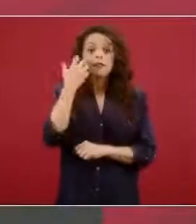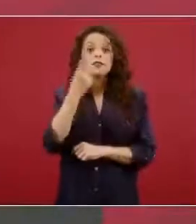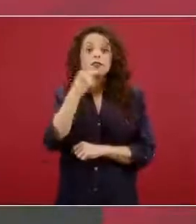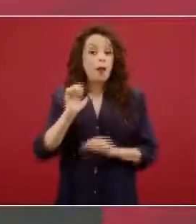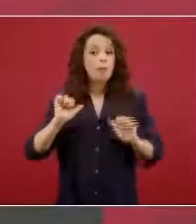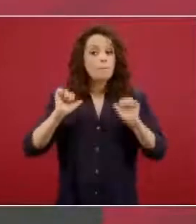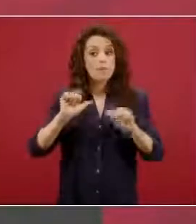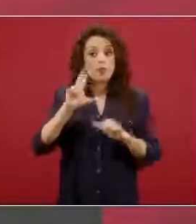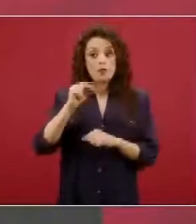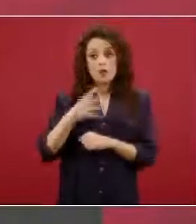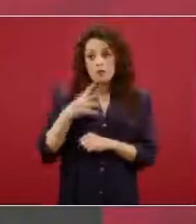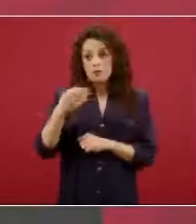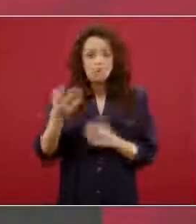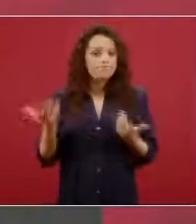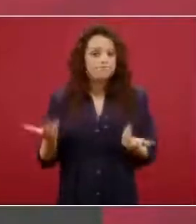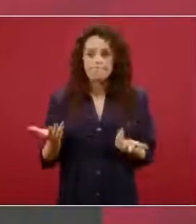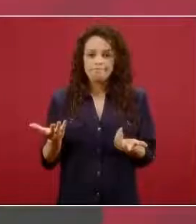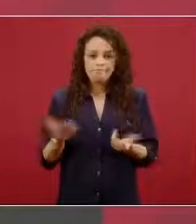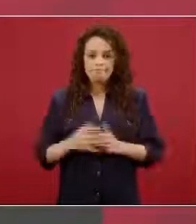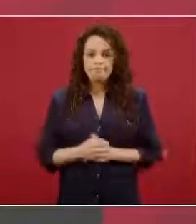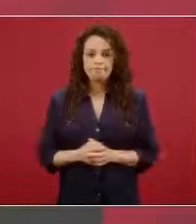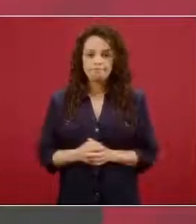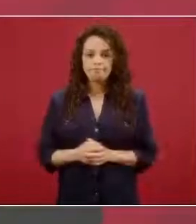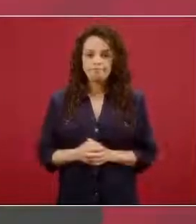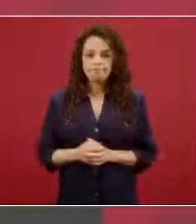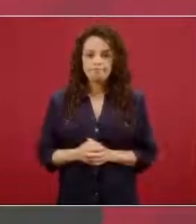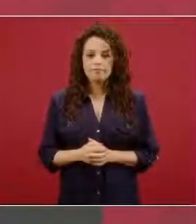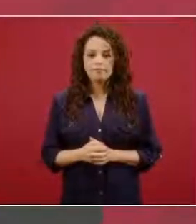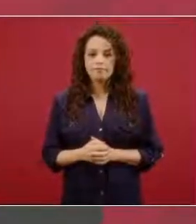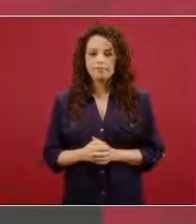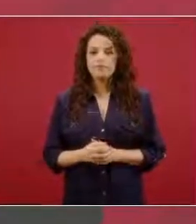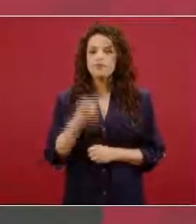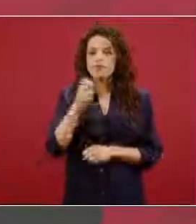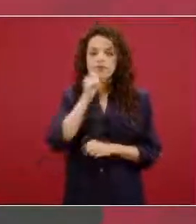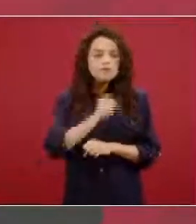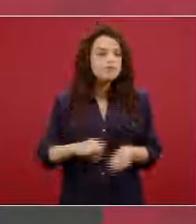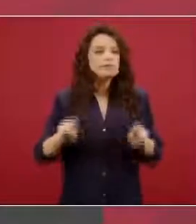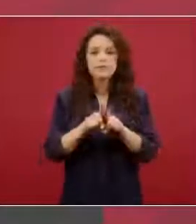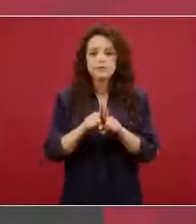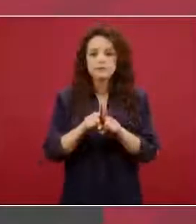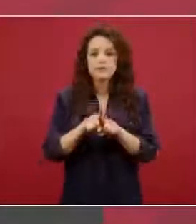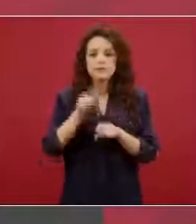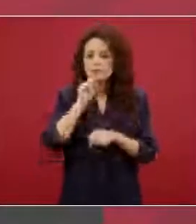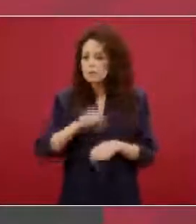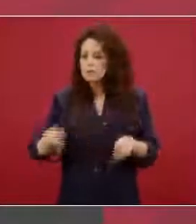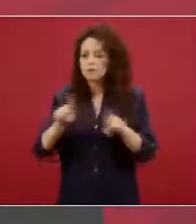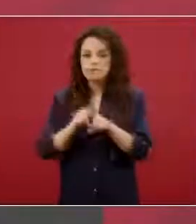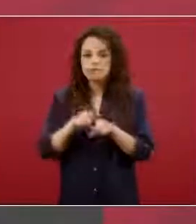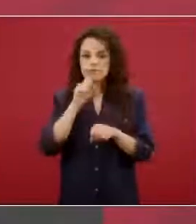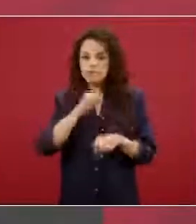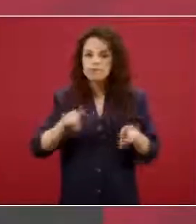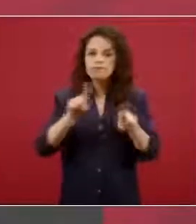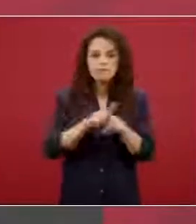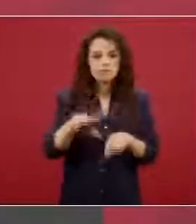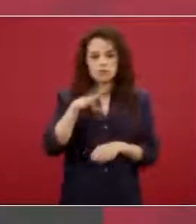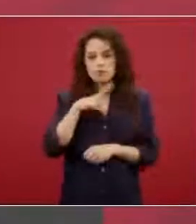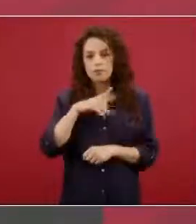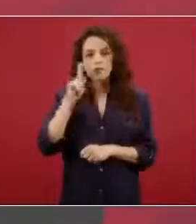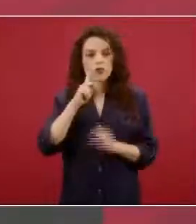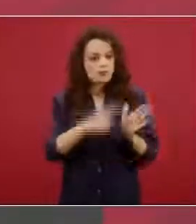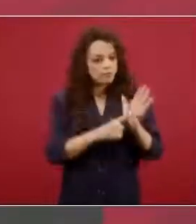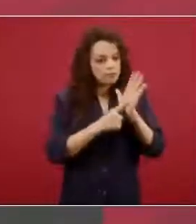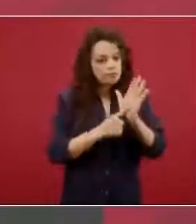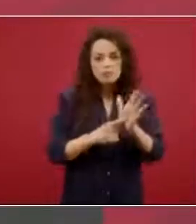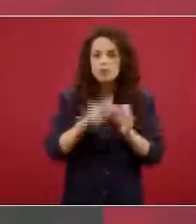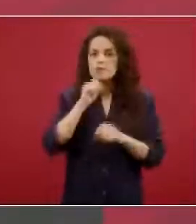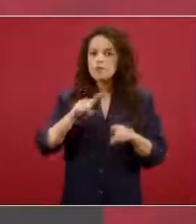persona que quiere cuidarse. Misma posición, misma realidad, misma evidencia en todo el